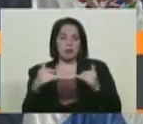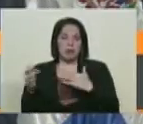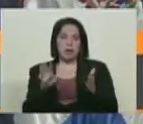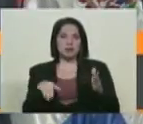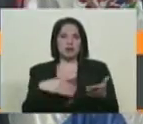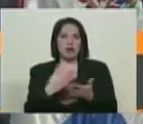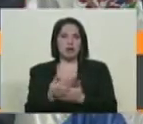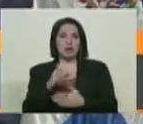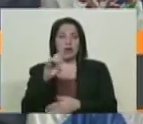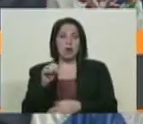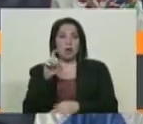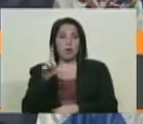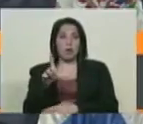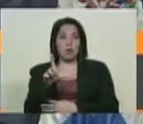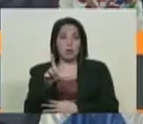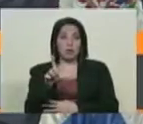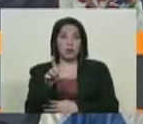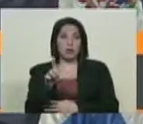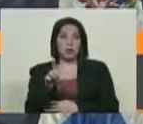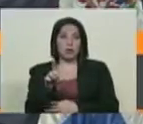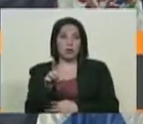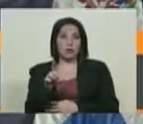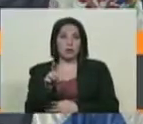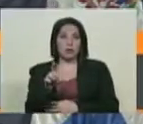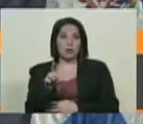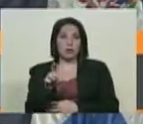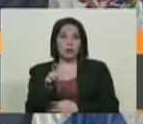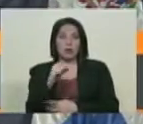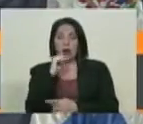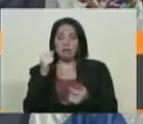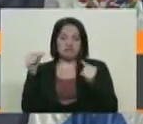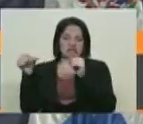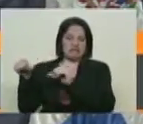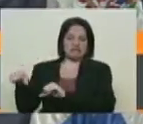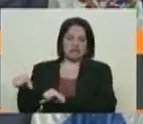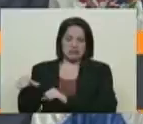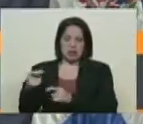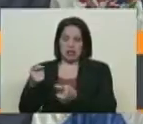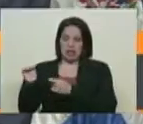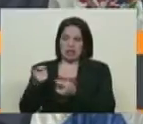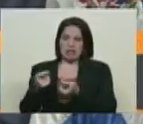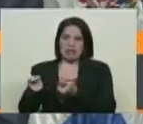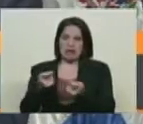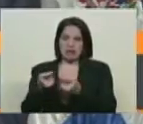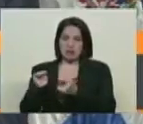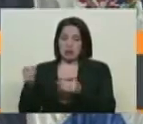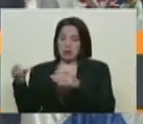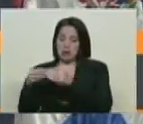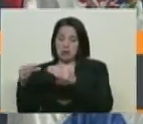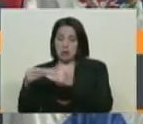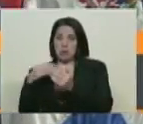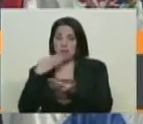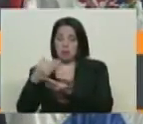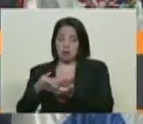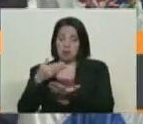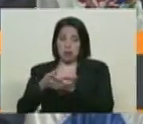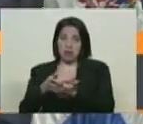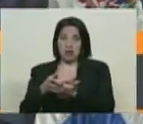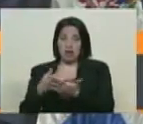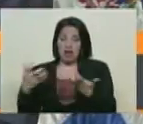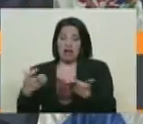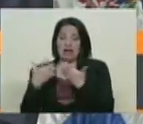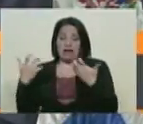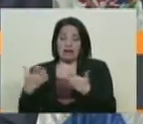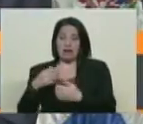julio, en lugar de sucumbir a la tentación de lo que ellos proponían, que era la guerra